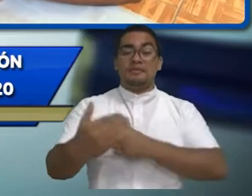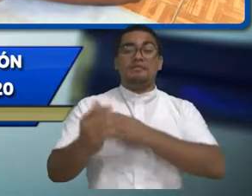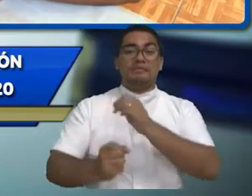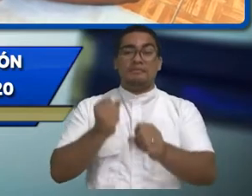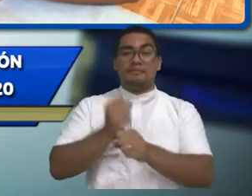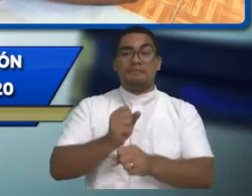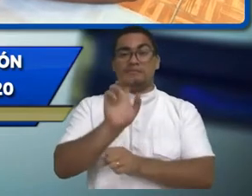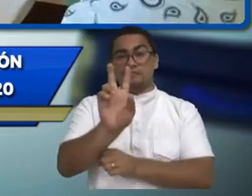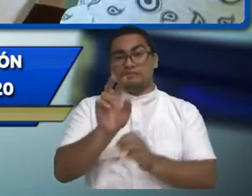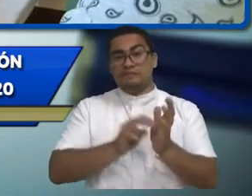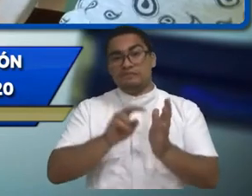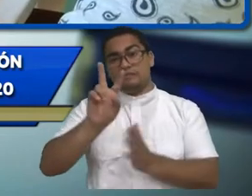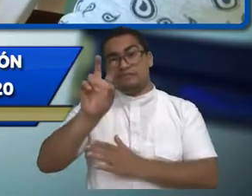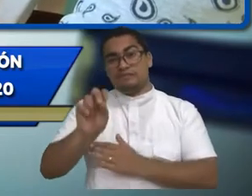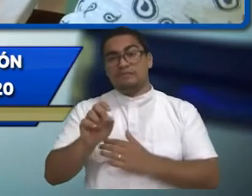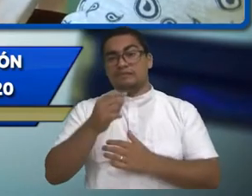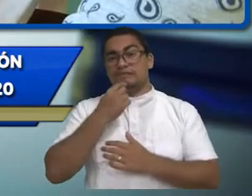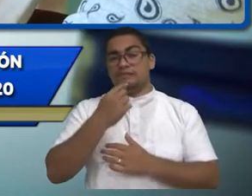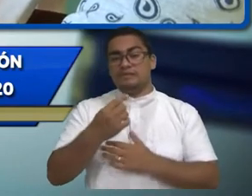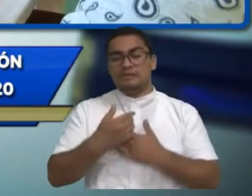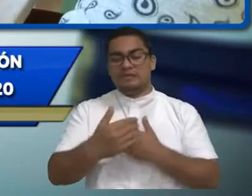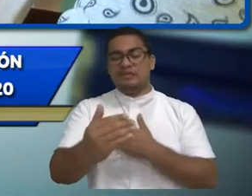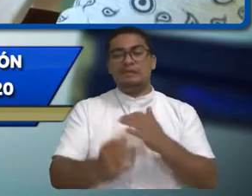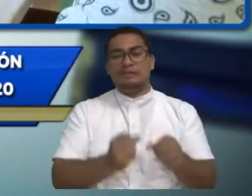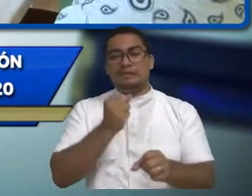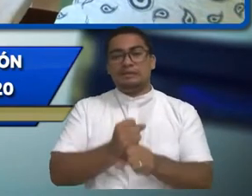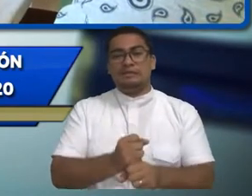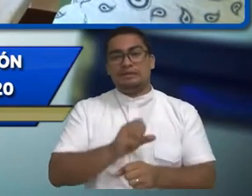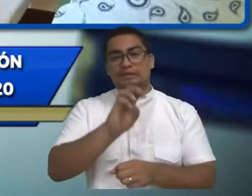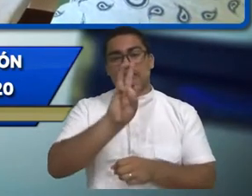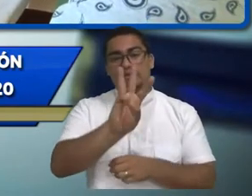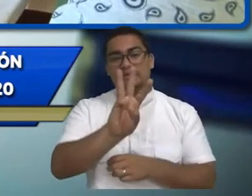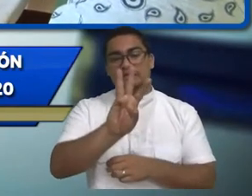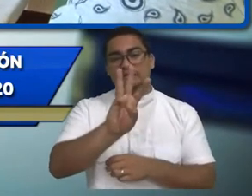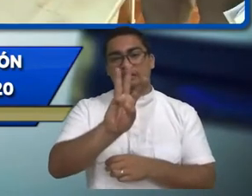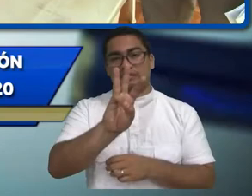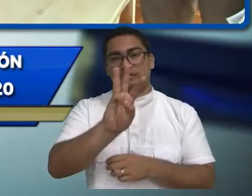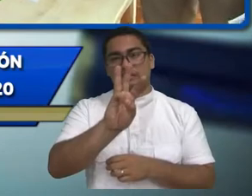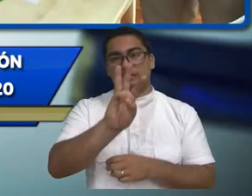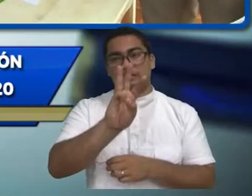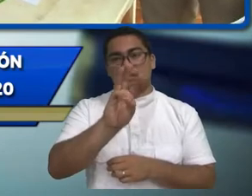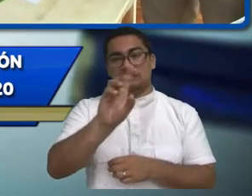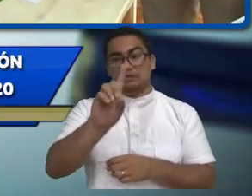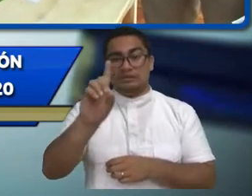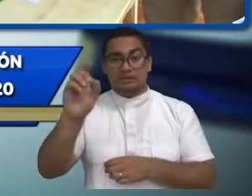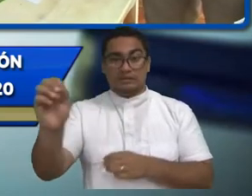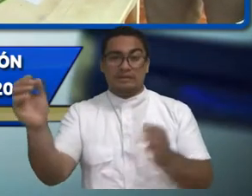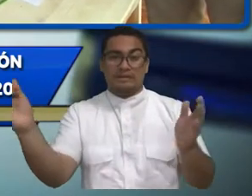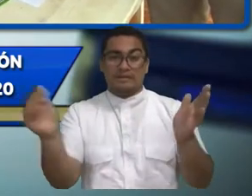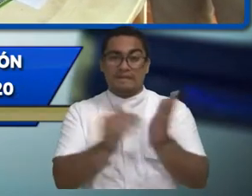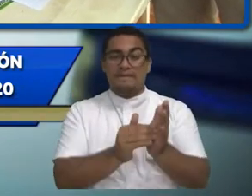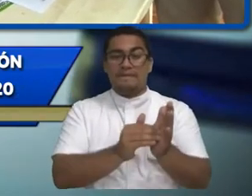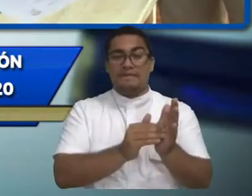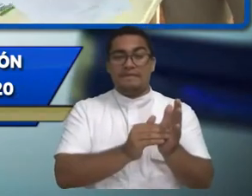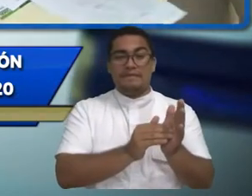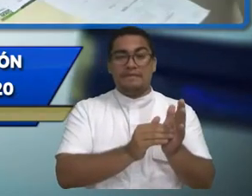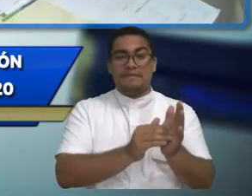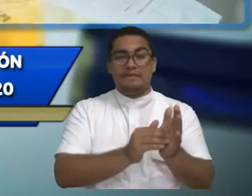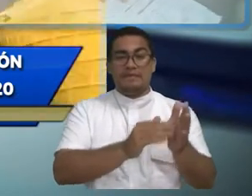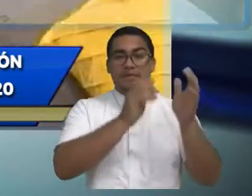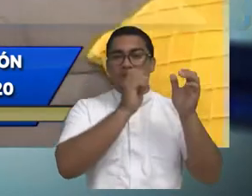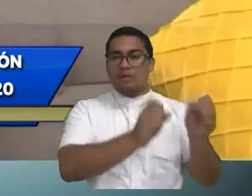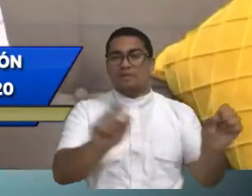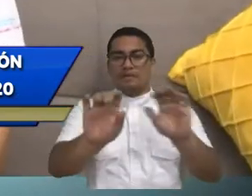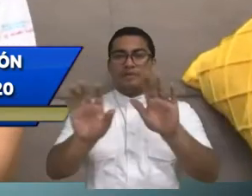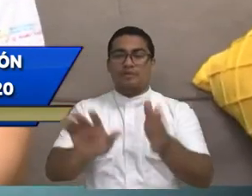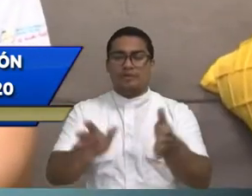nosotros estamos proyectando en este año de hasta 310 mil protagonistas atender sin embargo hemos llegado a atender hasta más